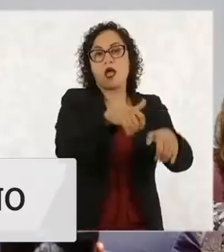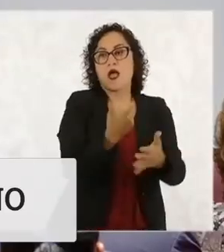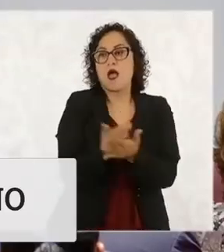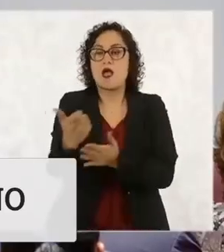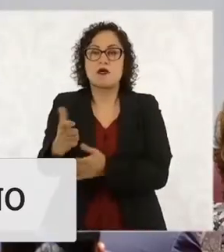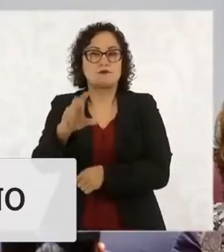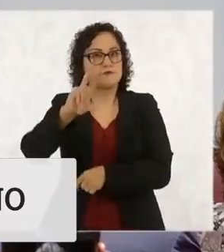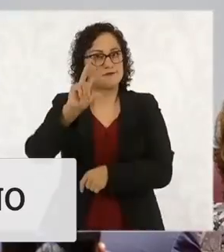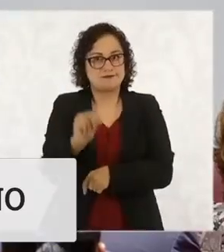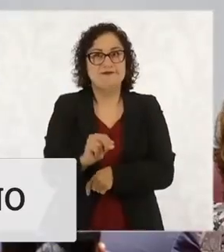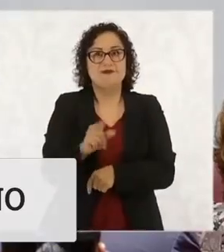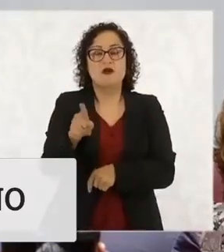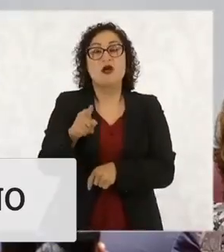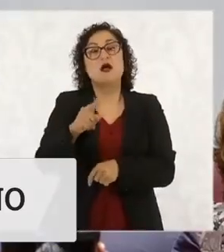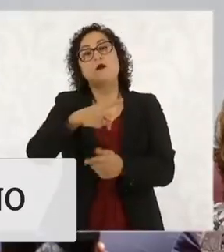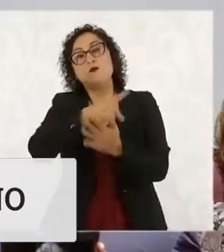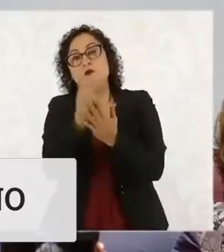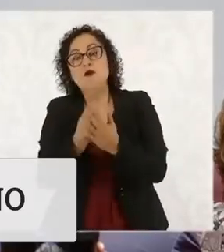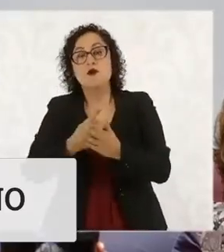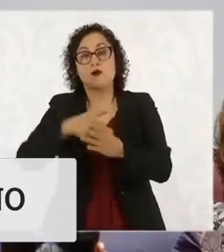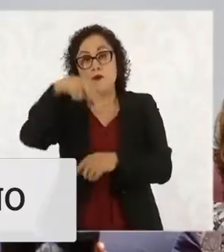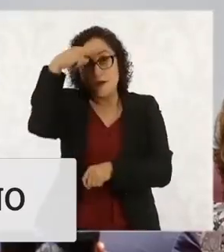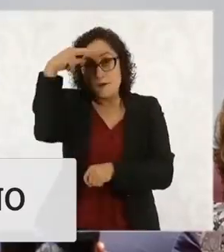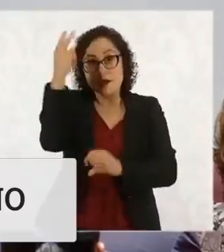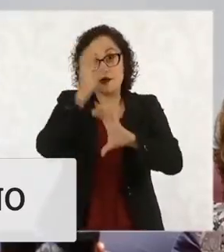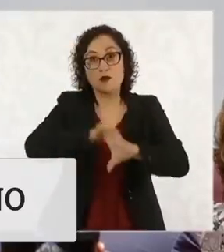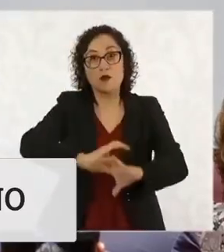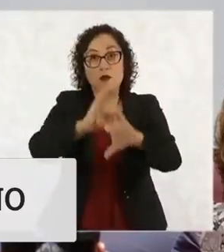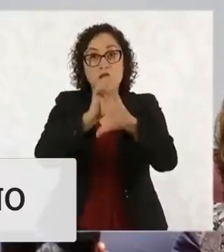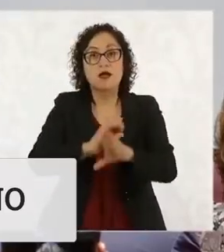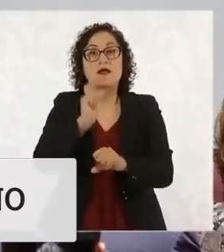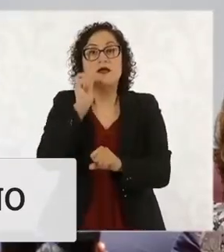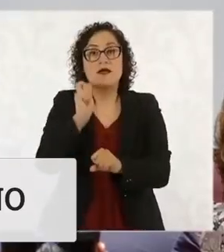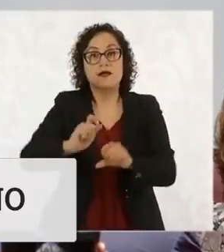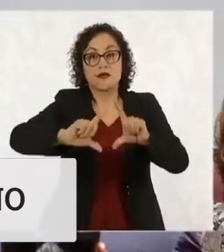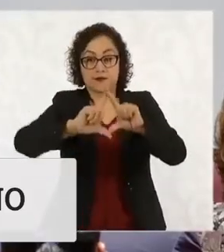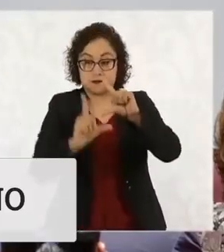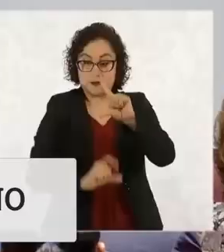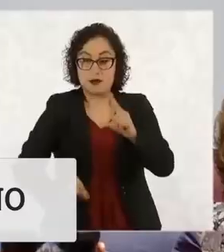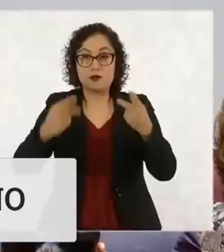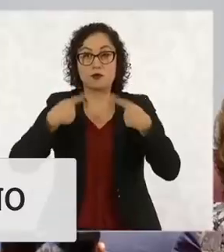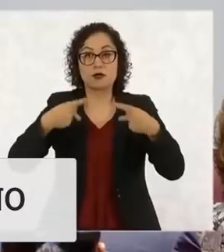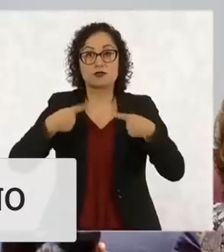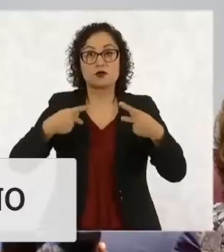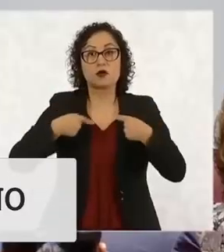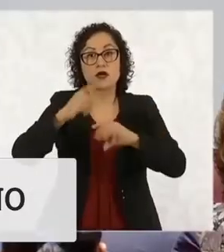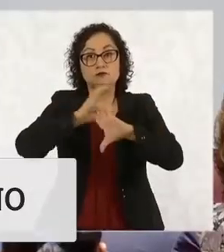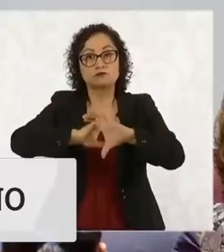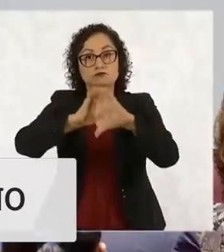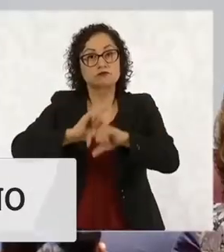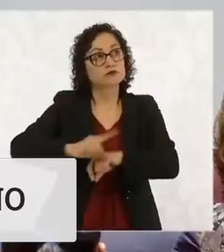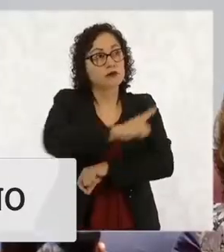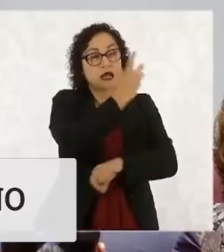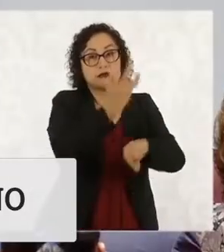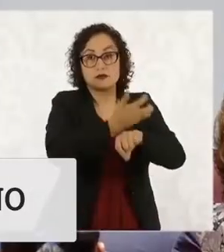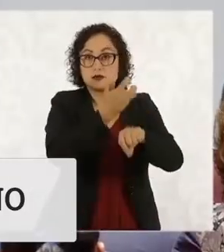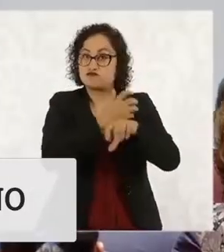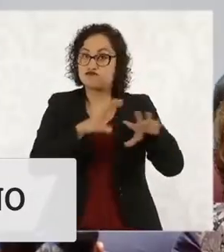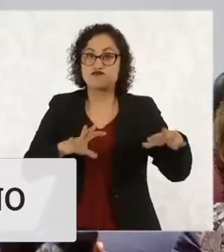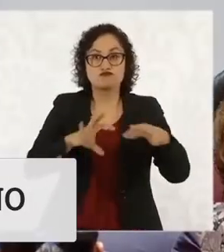programa México Canta, hermanamos a las y los jóvenes de México y Estados Unidos y fomentamos la